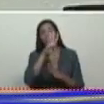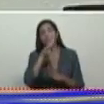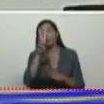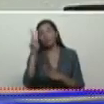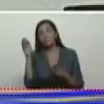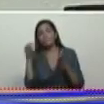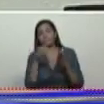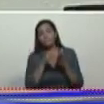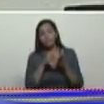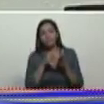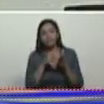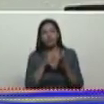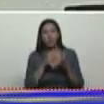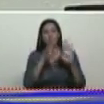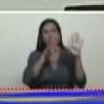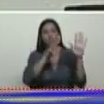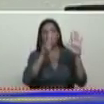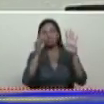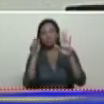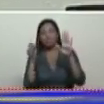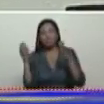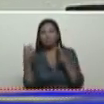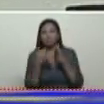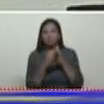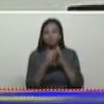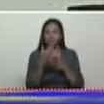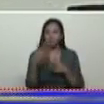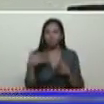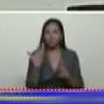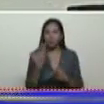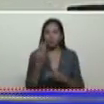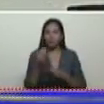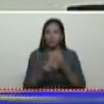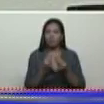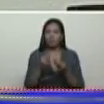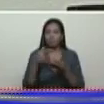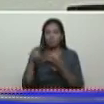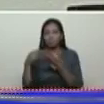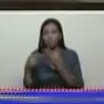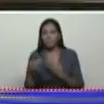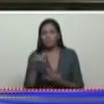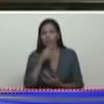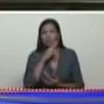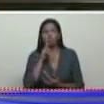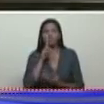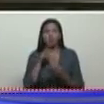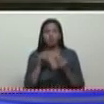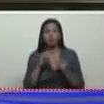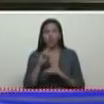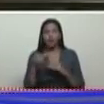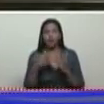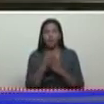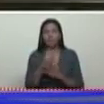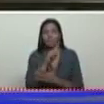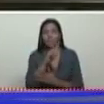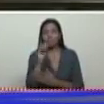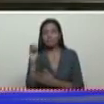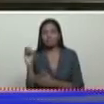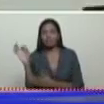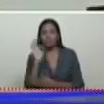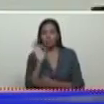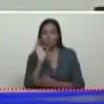2.039.927 dosis de estas vacunas que usted acaba de mencionar. A 2.039.000 llegaríamos al 100% de la meta.